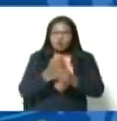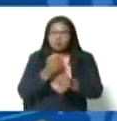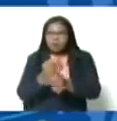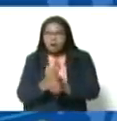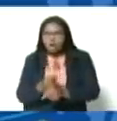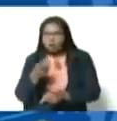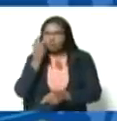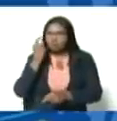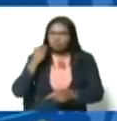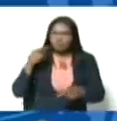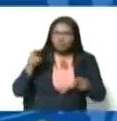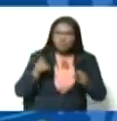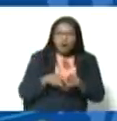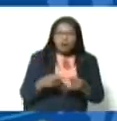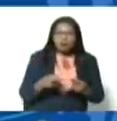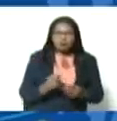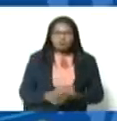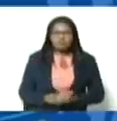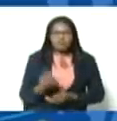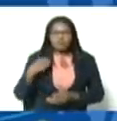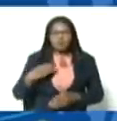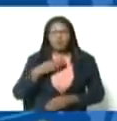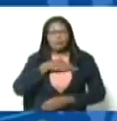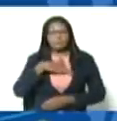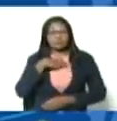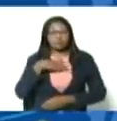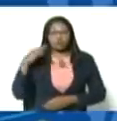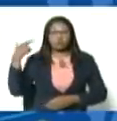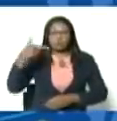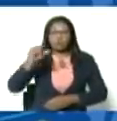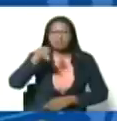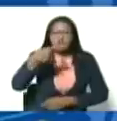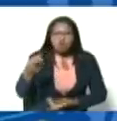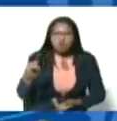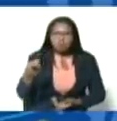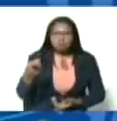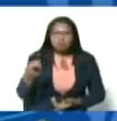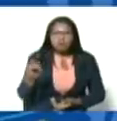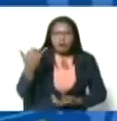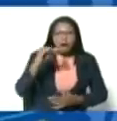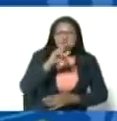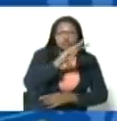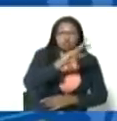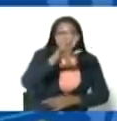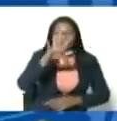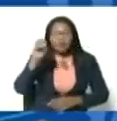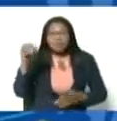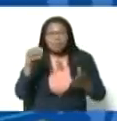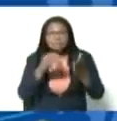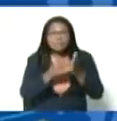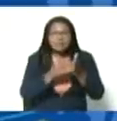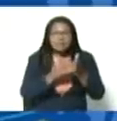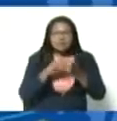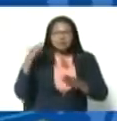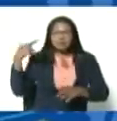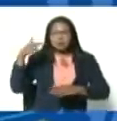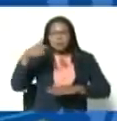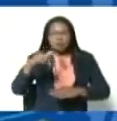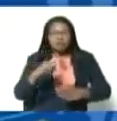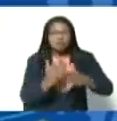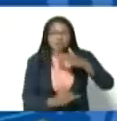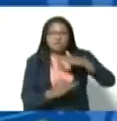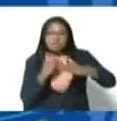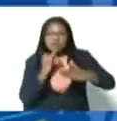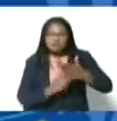los trabajadores. Tenemos la gran misión Transporte Venezuela, ¿verdad? Hay 250.000 transportistas que